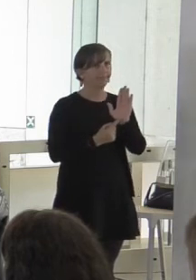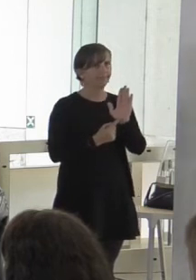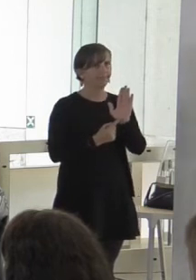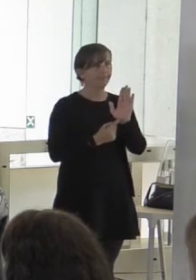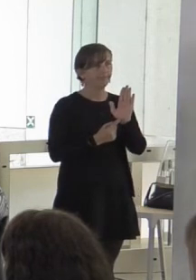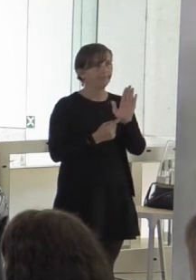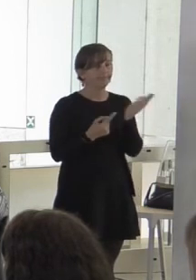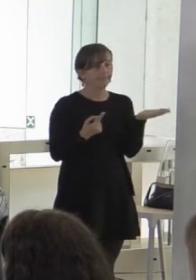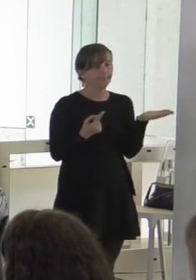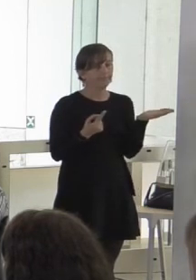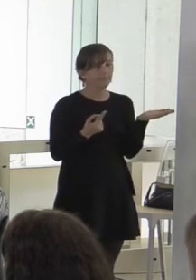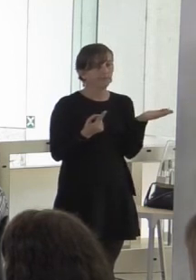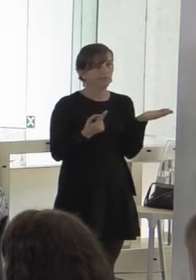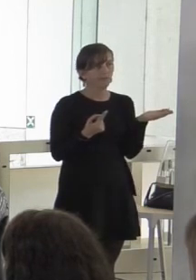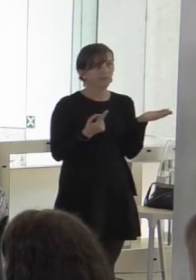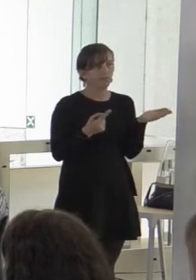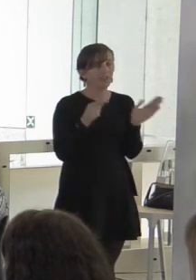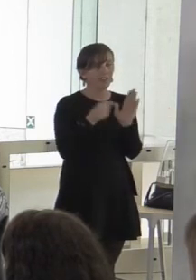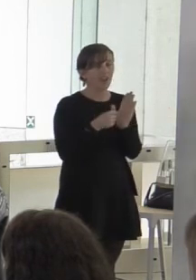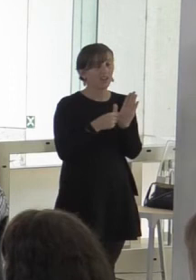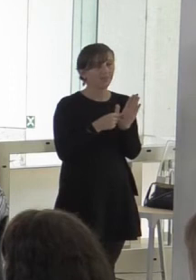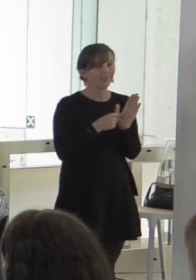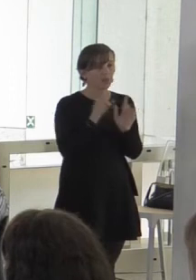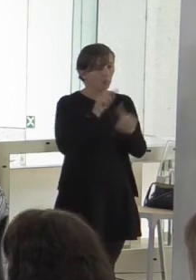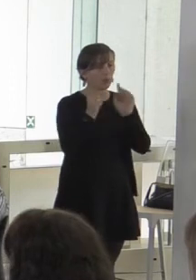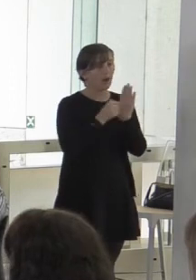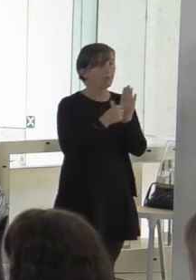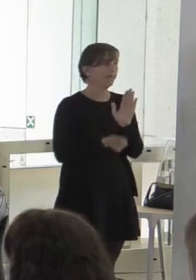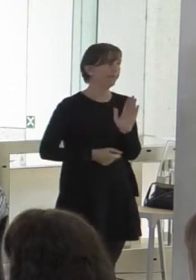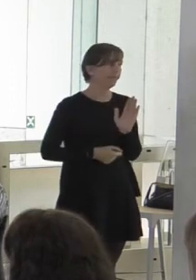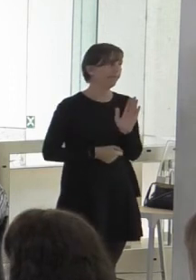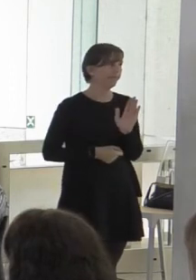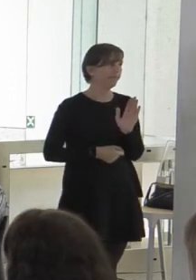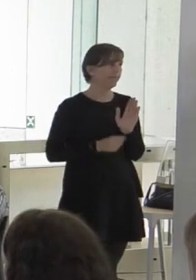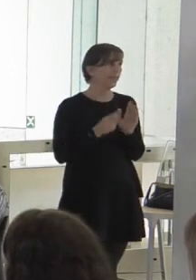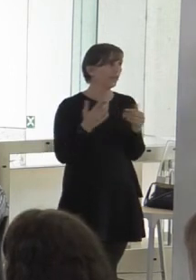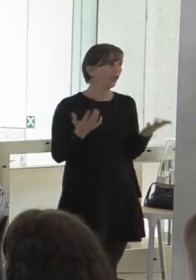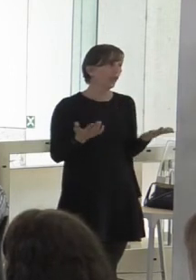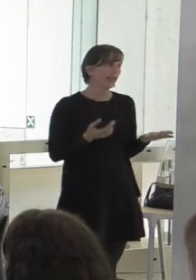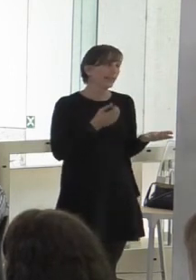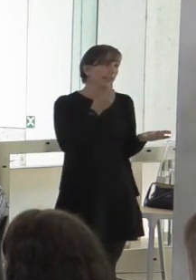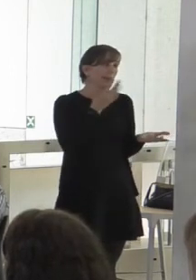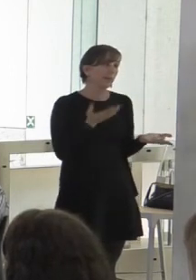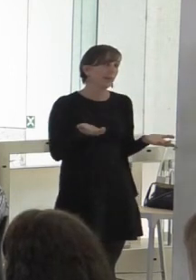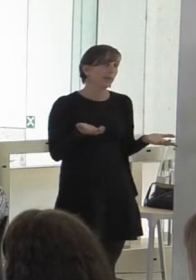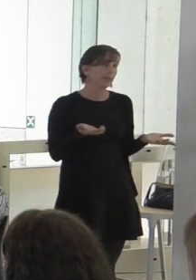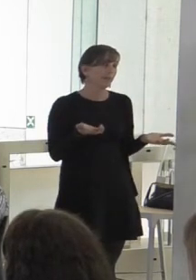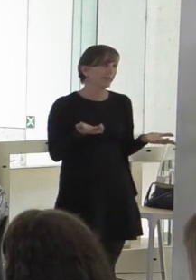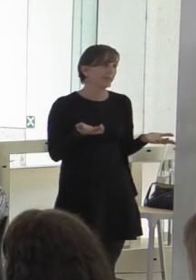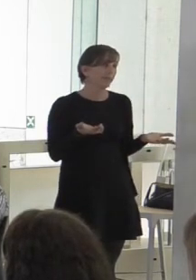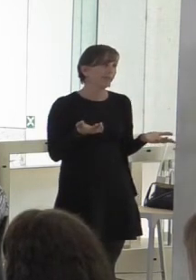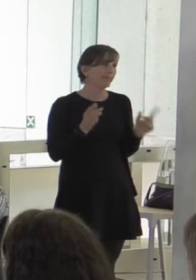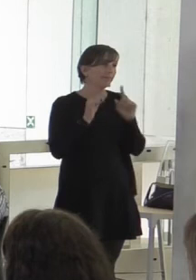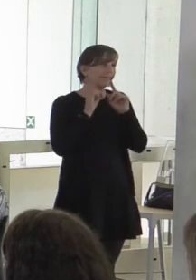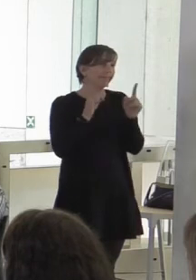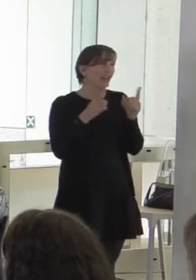y al no haberse hecho... hay algún problema. Entonces, bueno, como en todos los